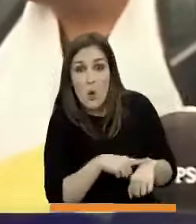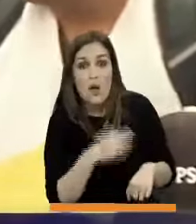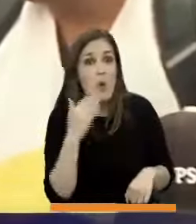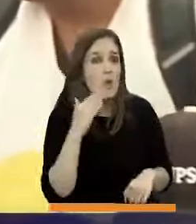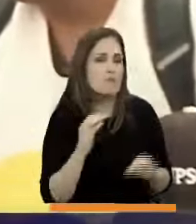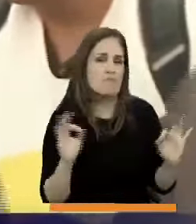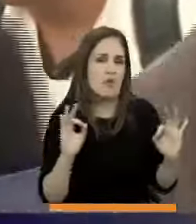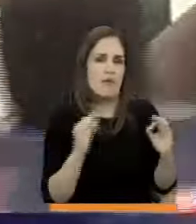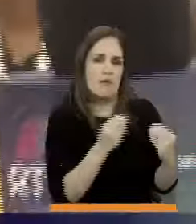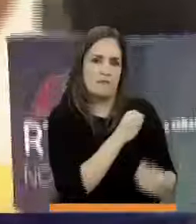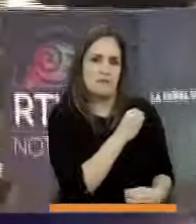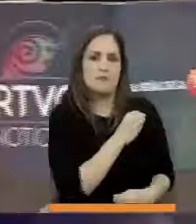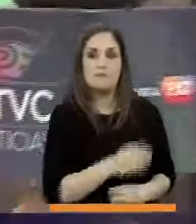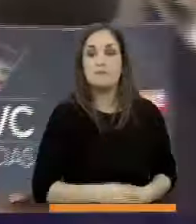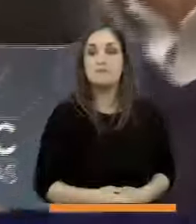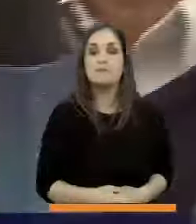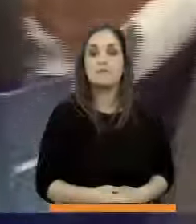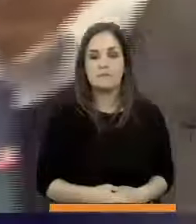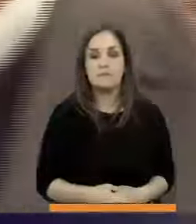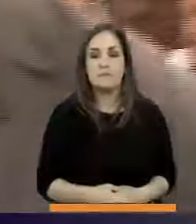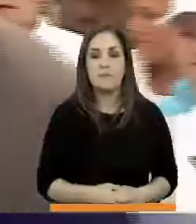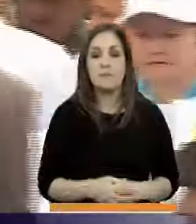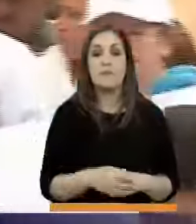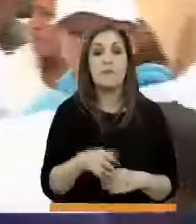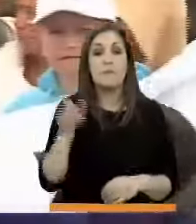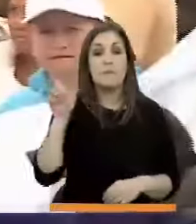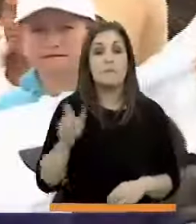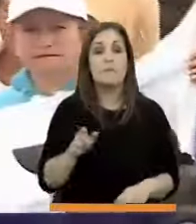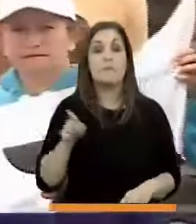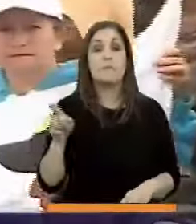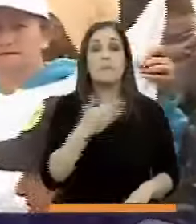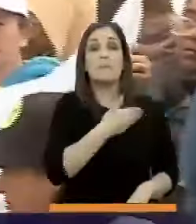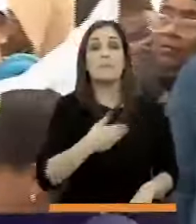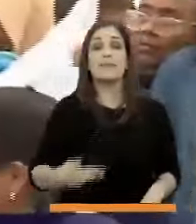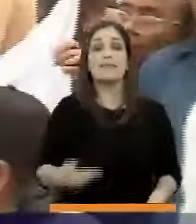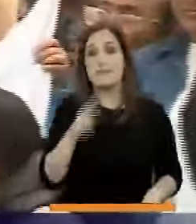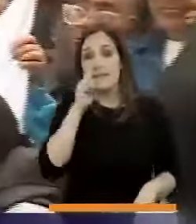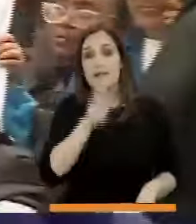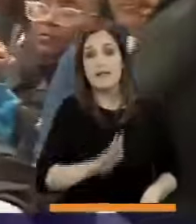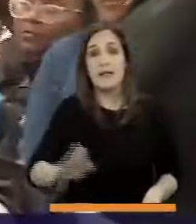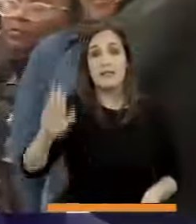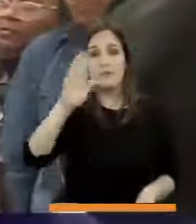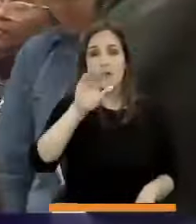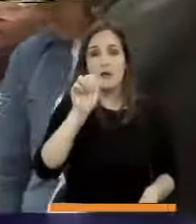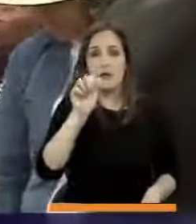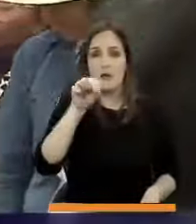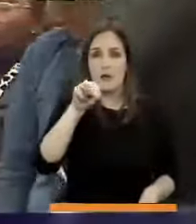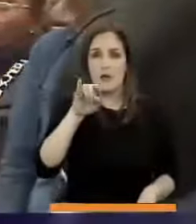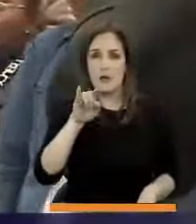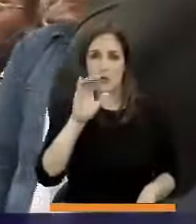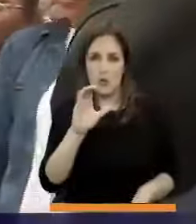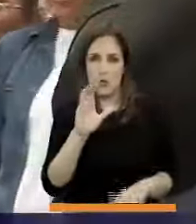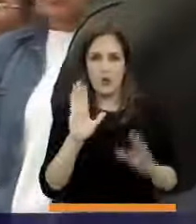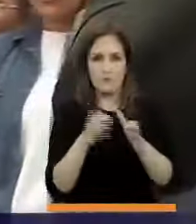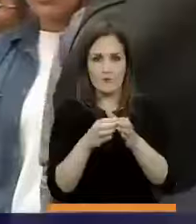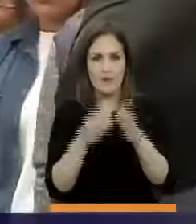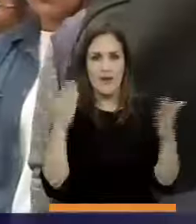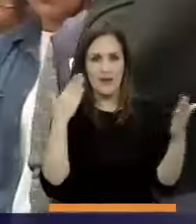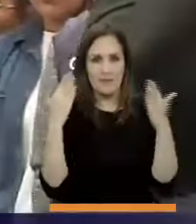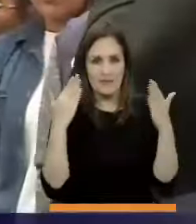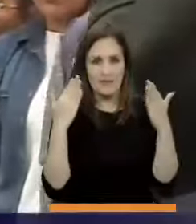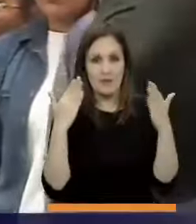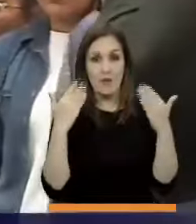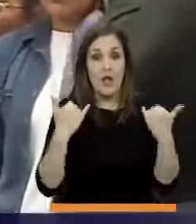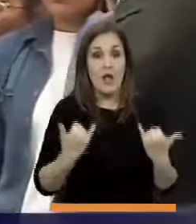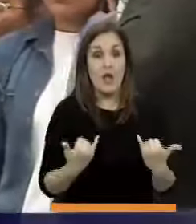mesa. Bueno, estas son las reacciones de Nilson Diz, el presidente nacional de la ANUC, aquí en el occidente de Bogotá, en el